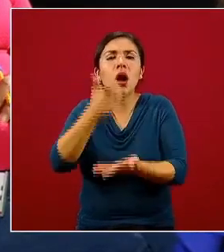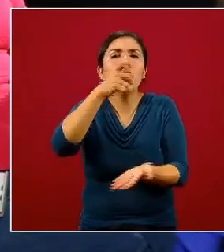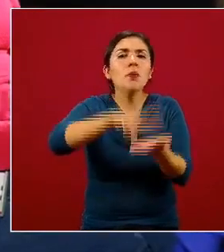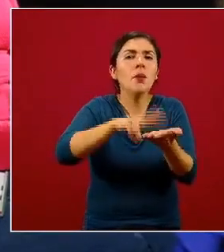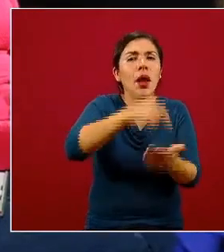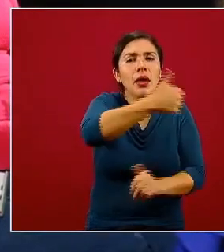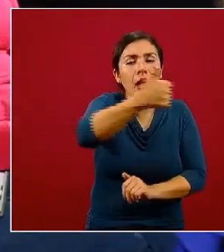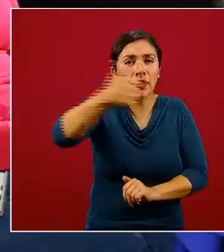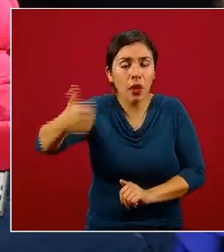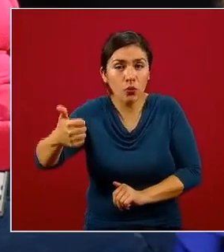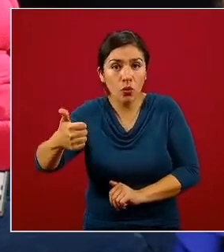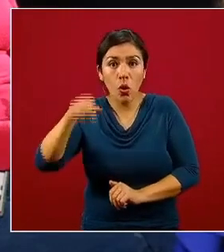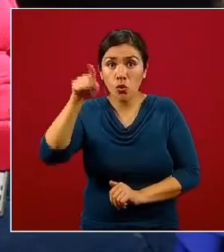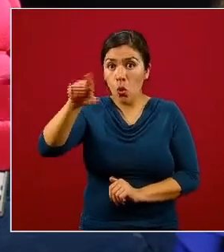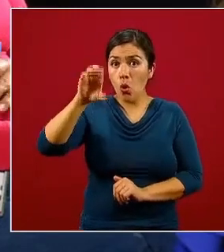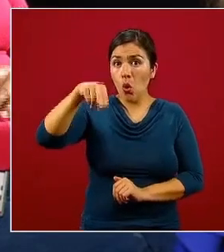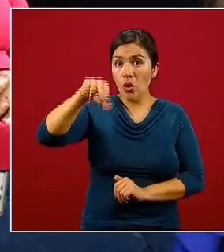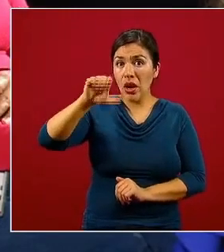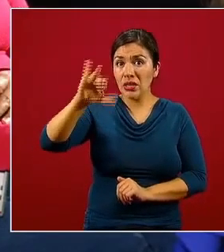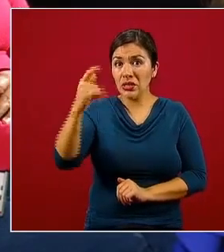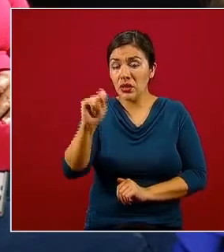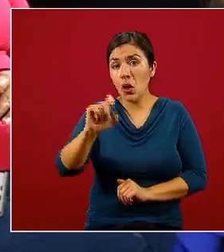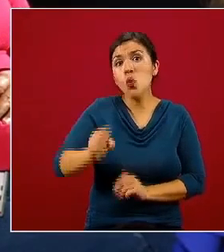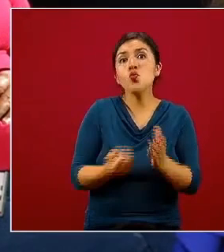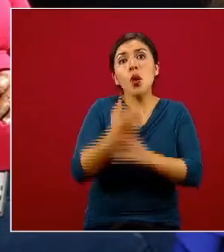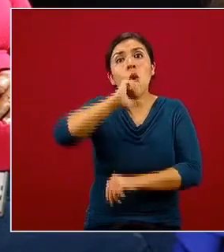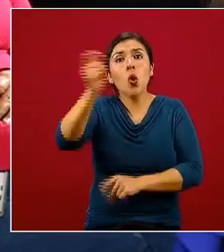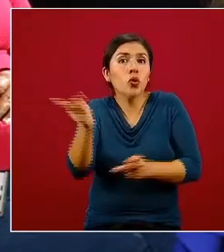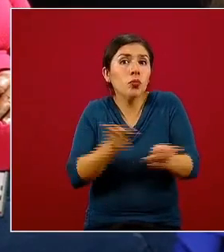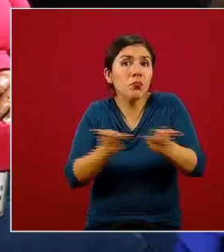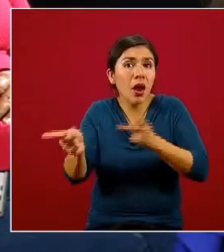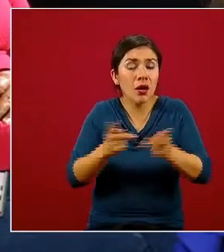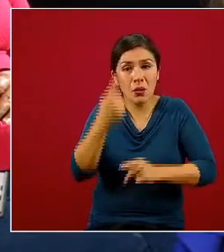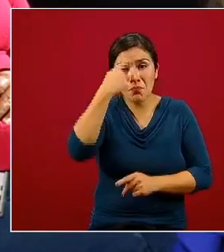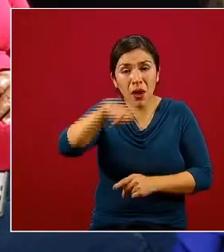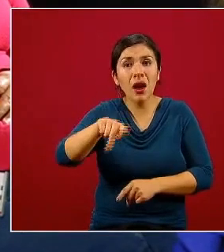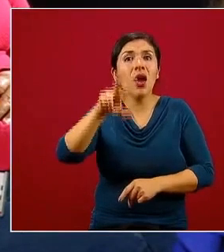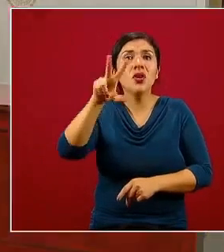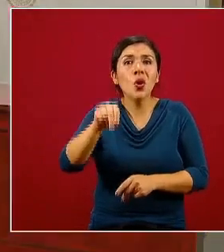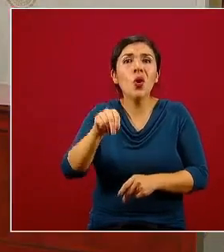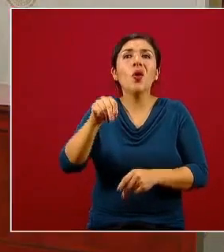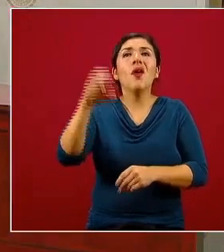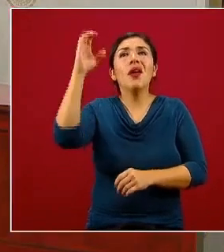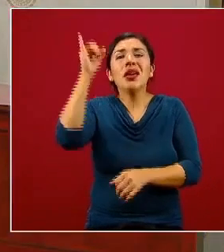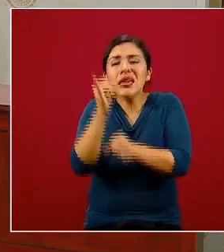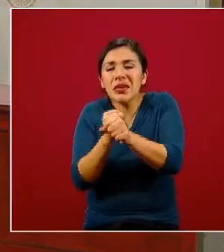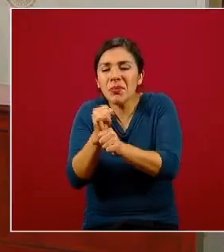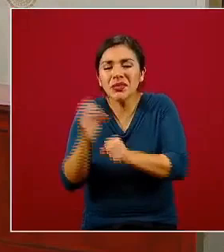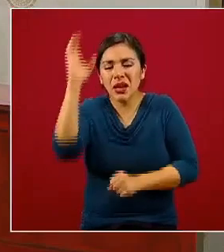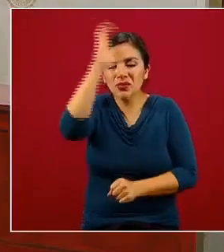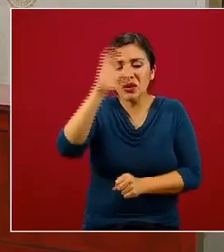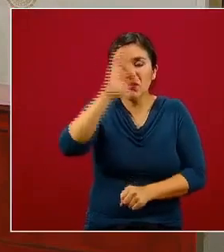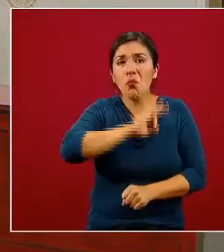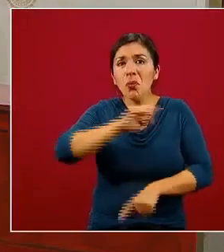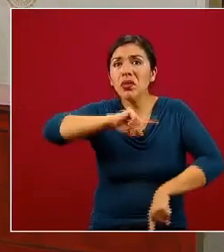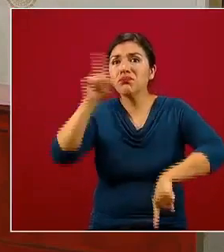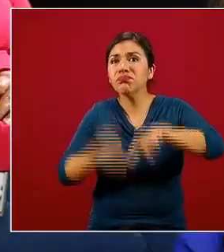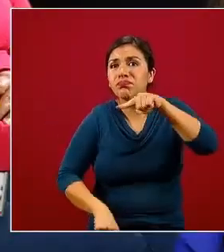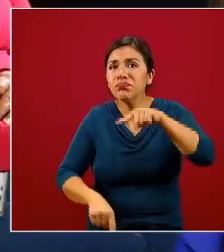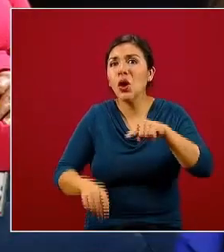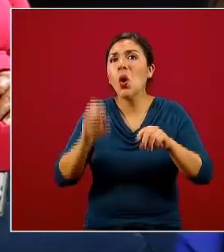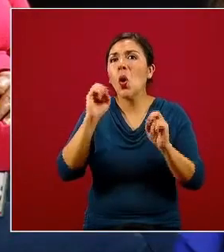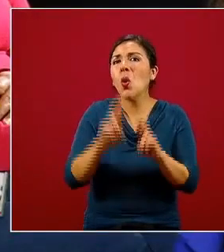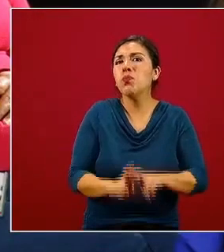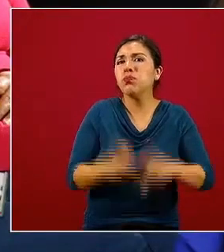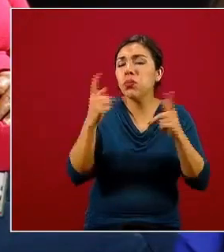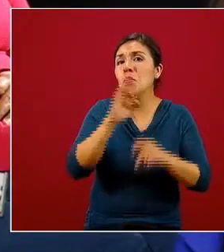particulares? ¿Tiene CONACYT un plan B para que no se dañen programas o investigaciones científicos que pudieran erosionar el